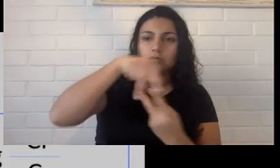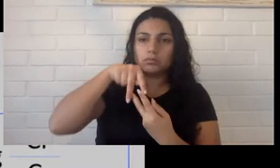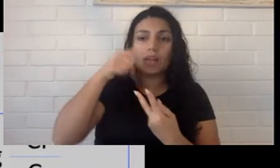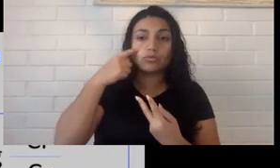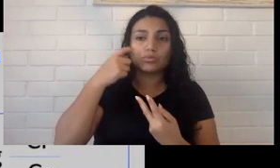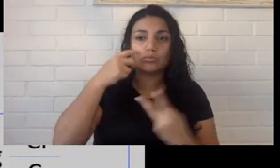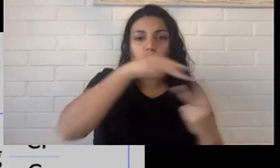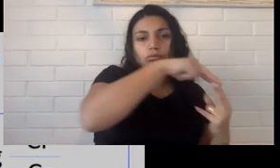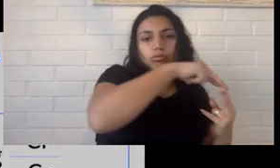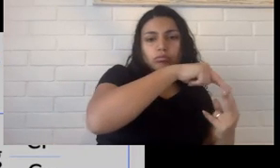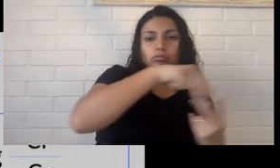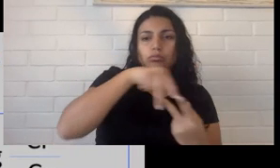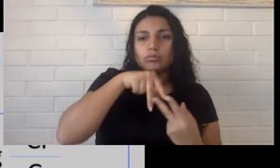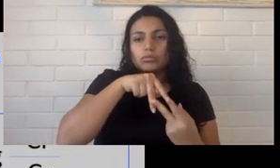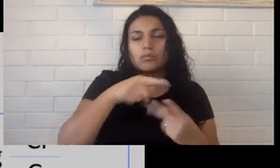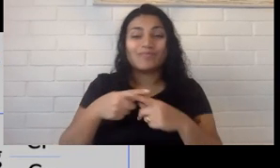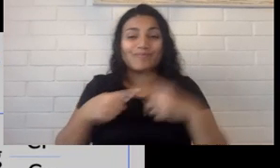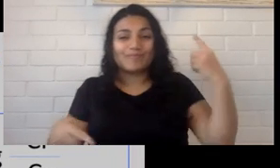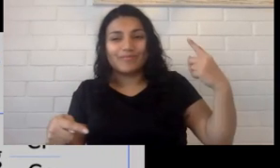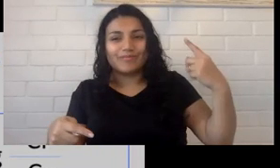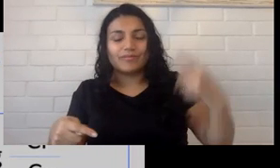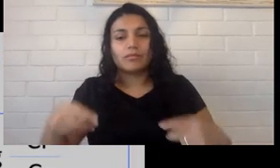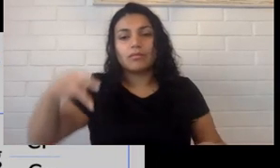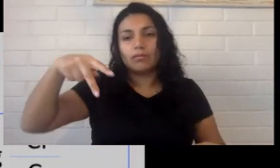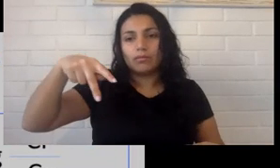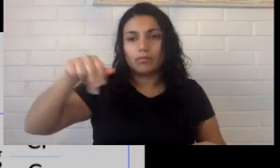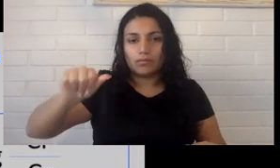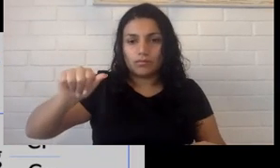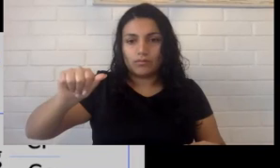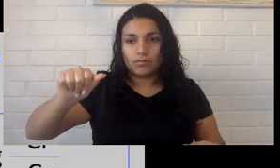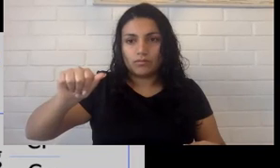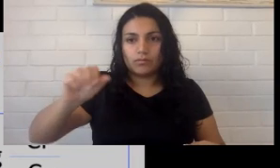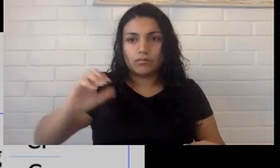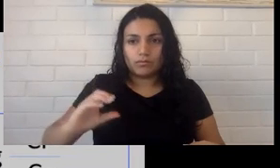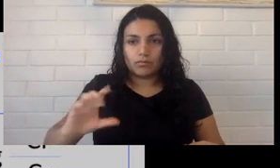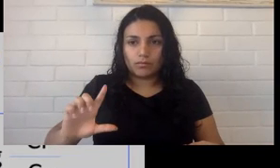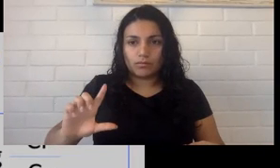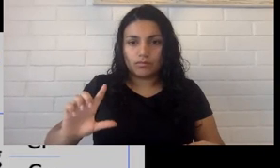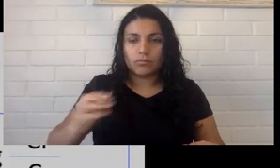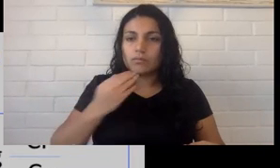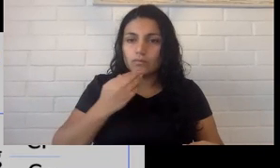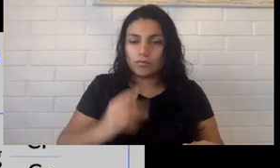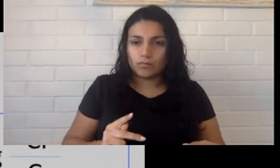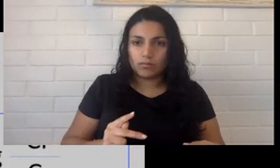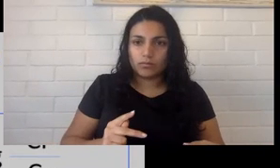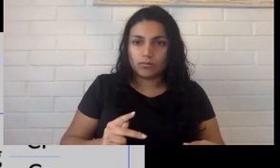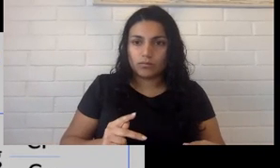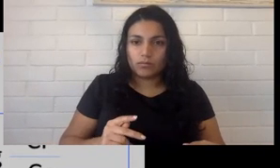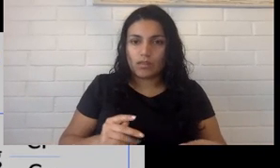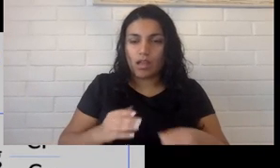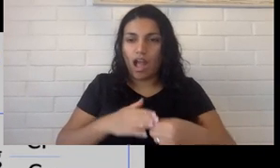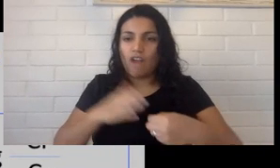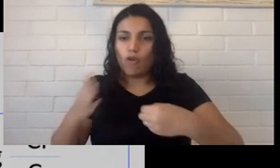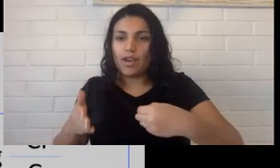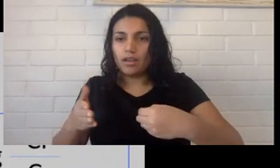y tenemos las concentraciones desiguales de sodio, cloruro y potasio. En el medio